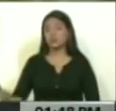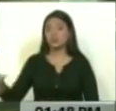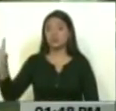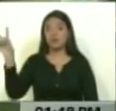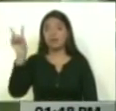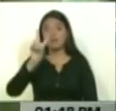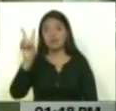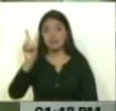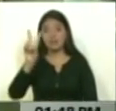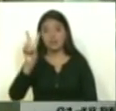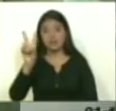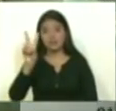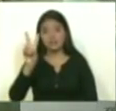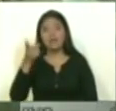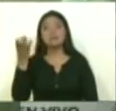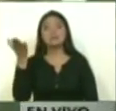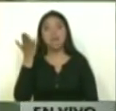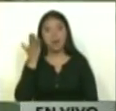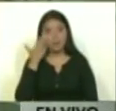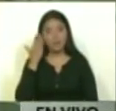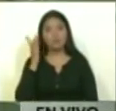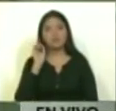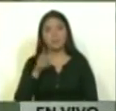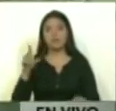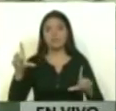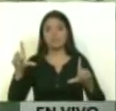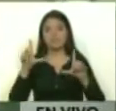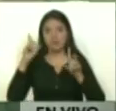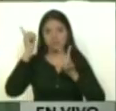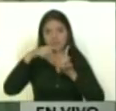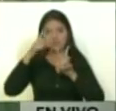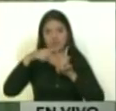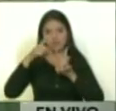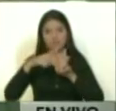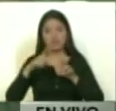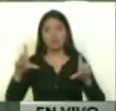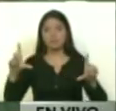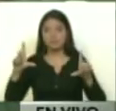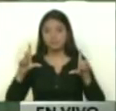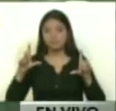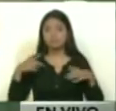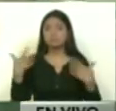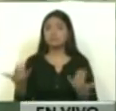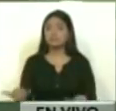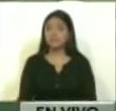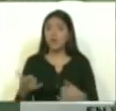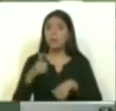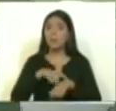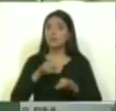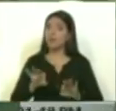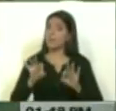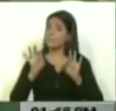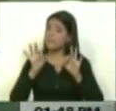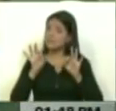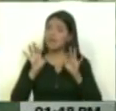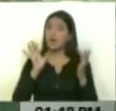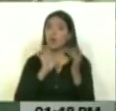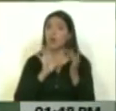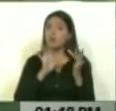Y sabemos que están transmitiendo por Venezolana de Televisión. Como es este momento tan especial donde se conecta